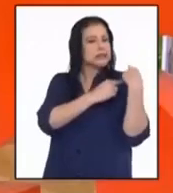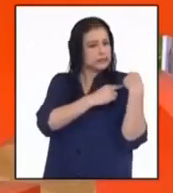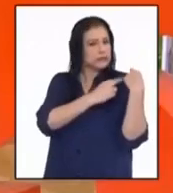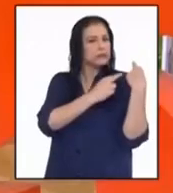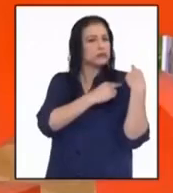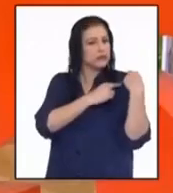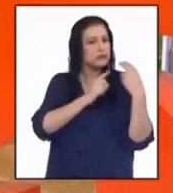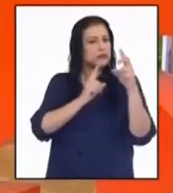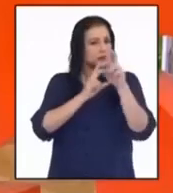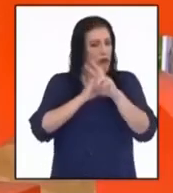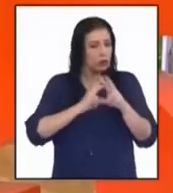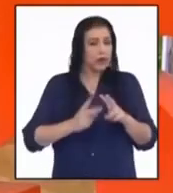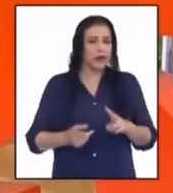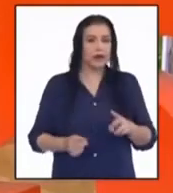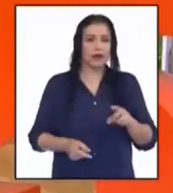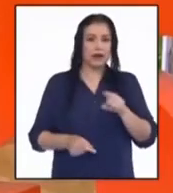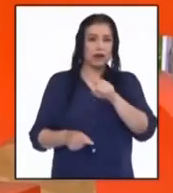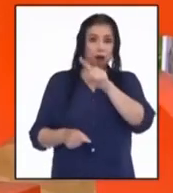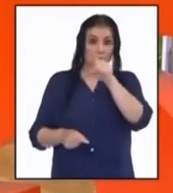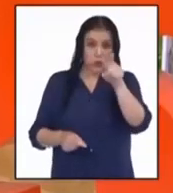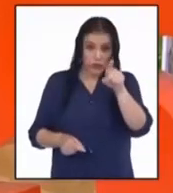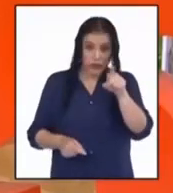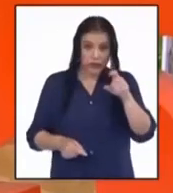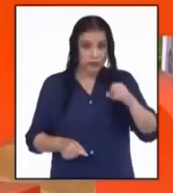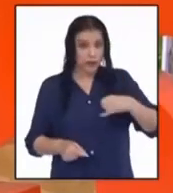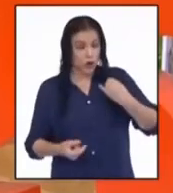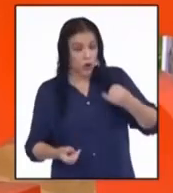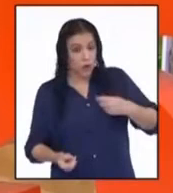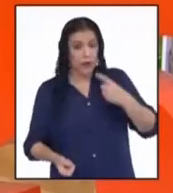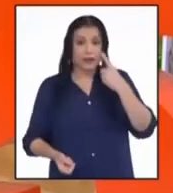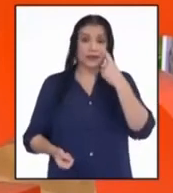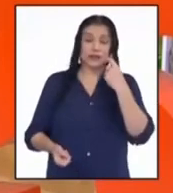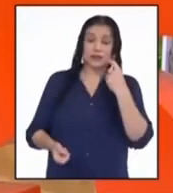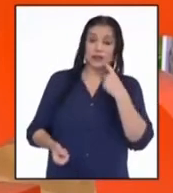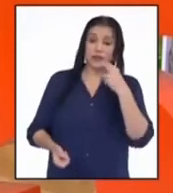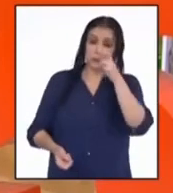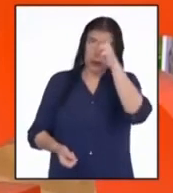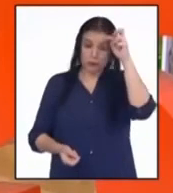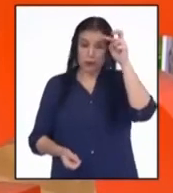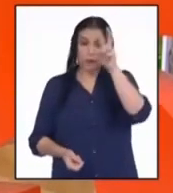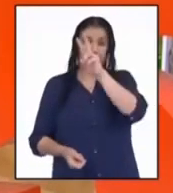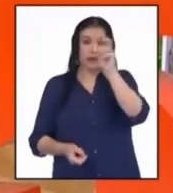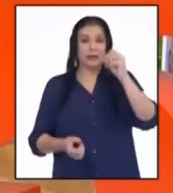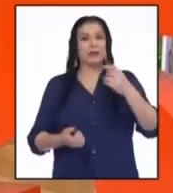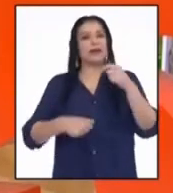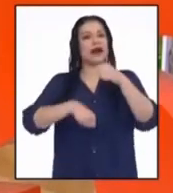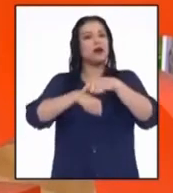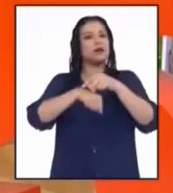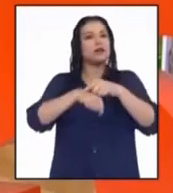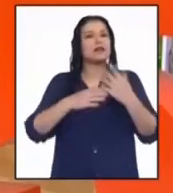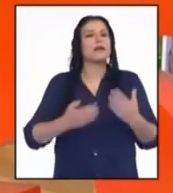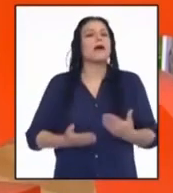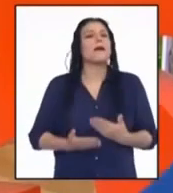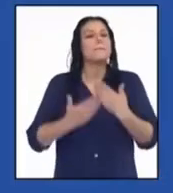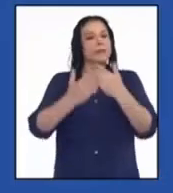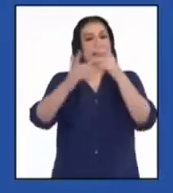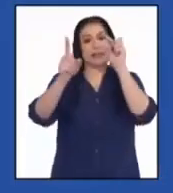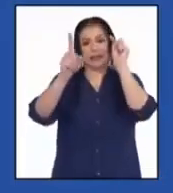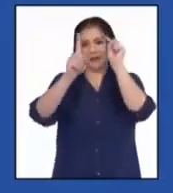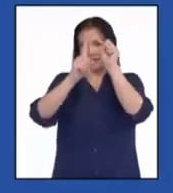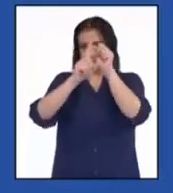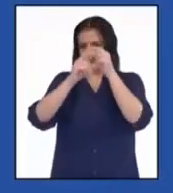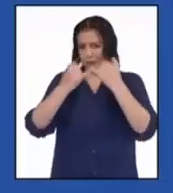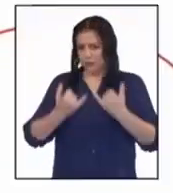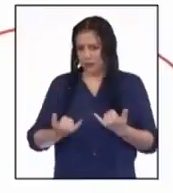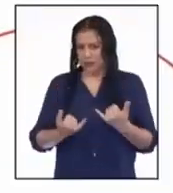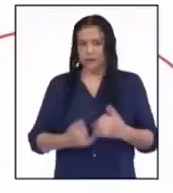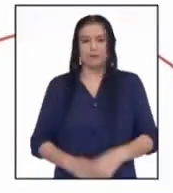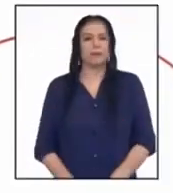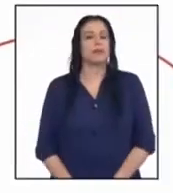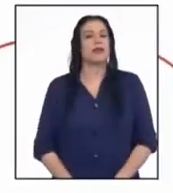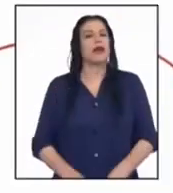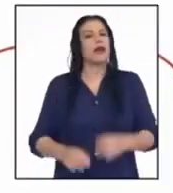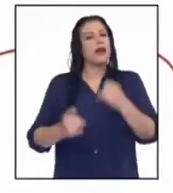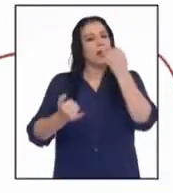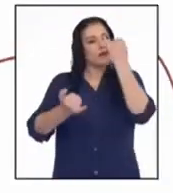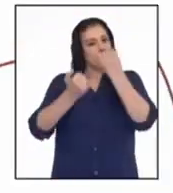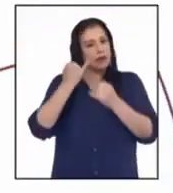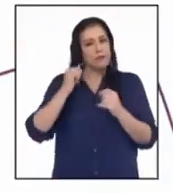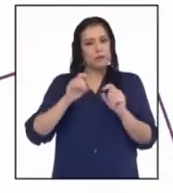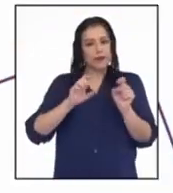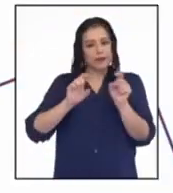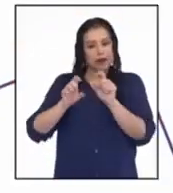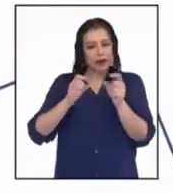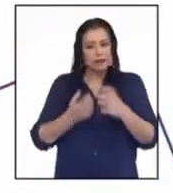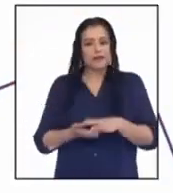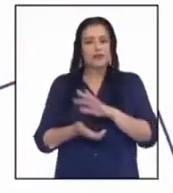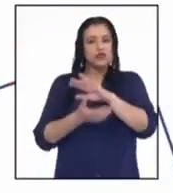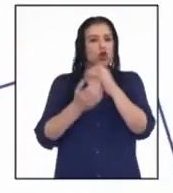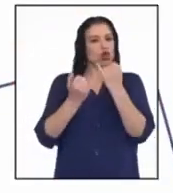responsables. Señoritas y jóvenes de la promo 2020, toca ahora plantear el reto. Culmina la elaboración